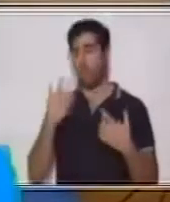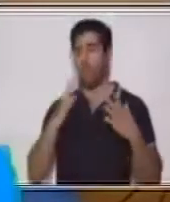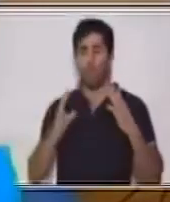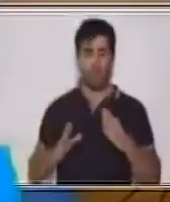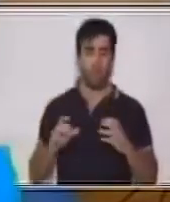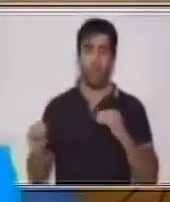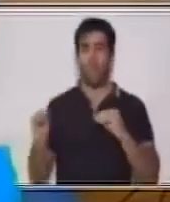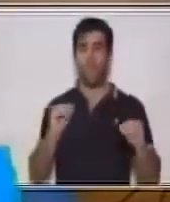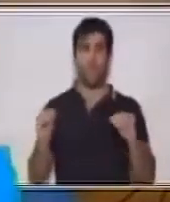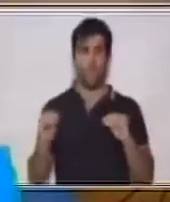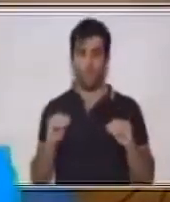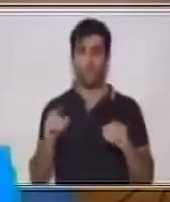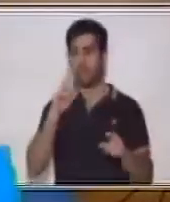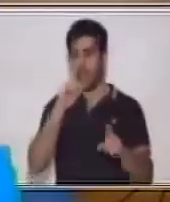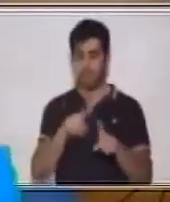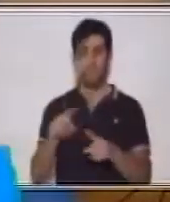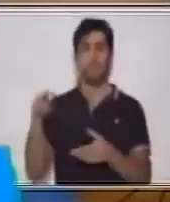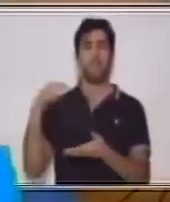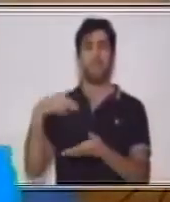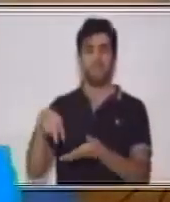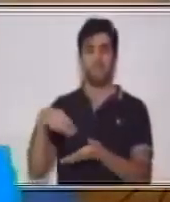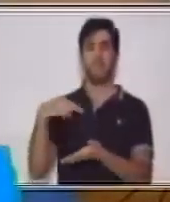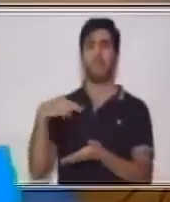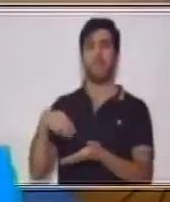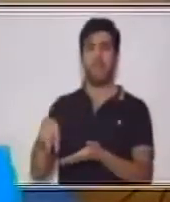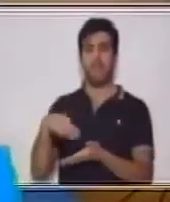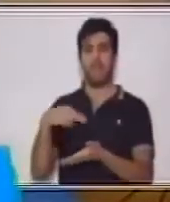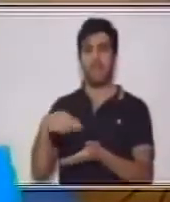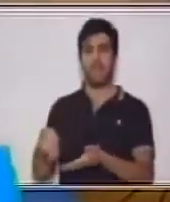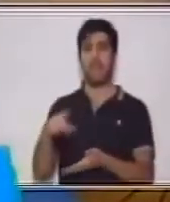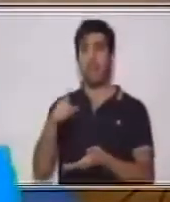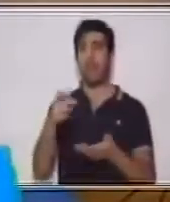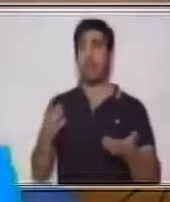sacude, baila,